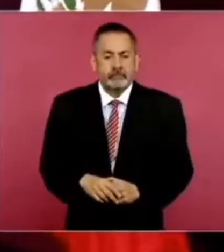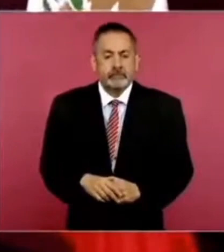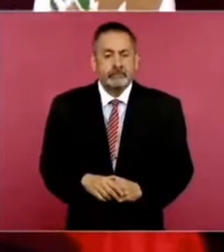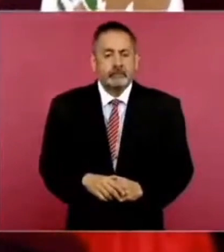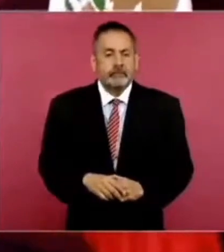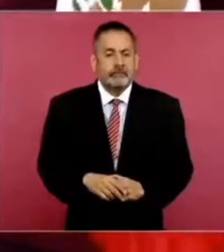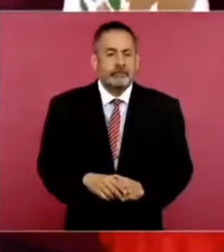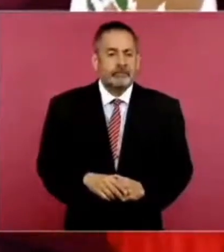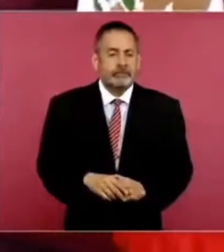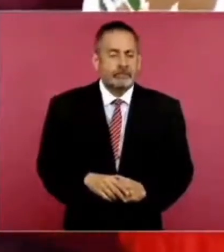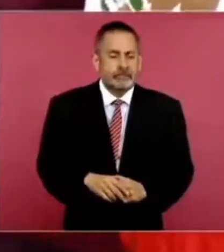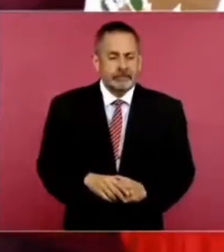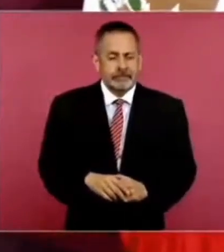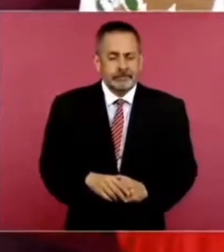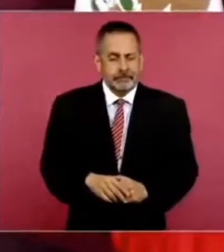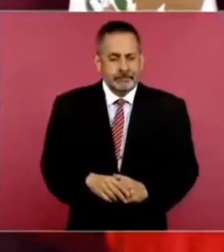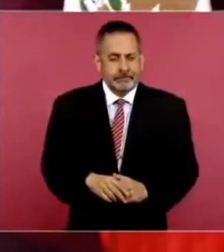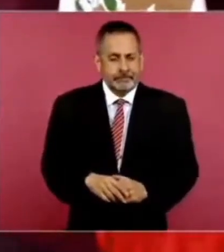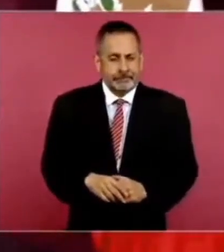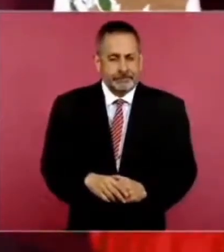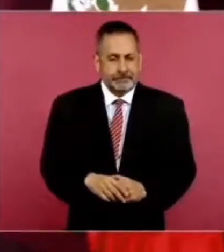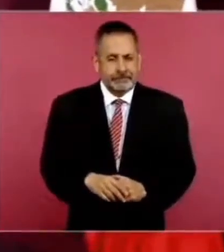se usaba más antes,